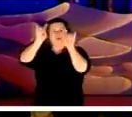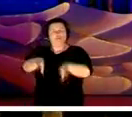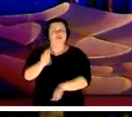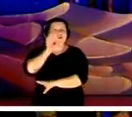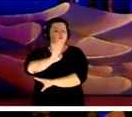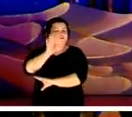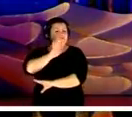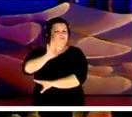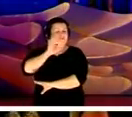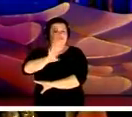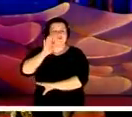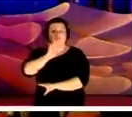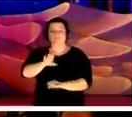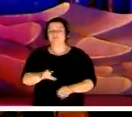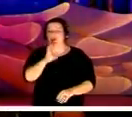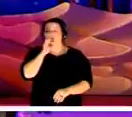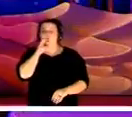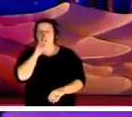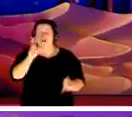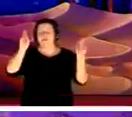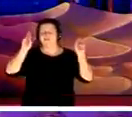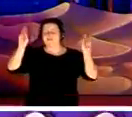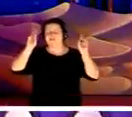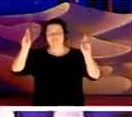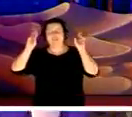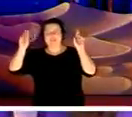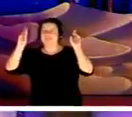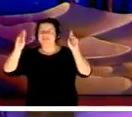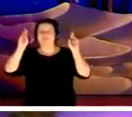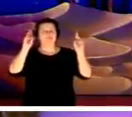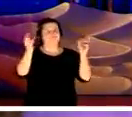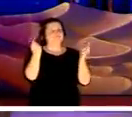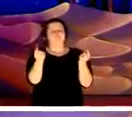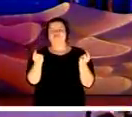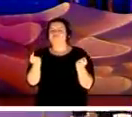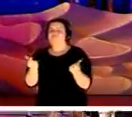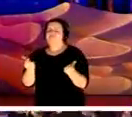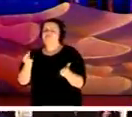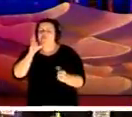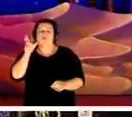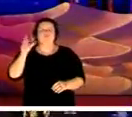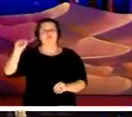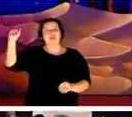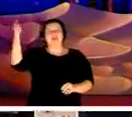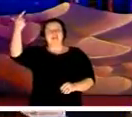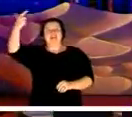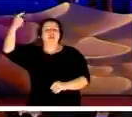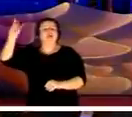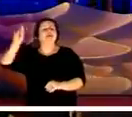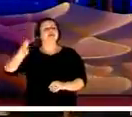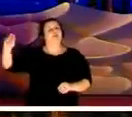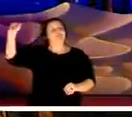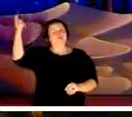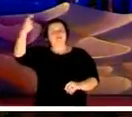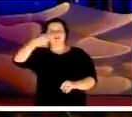corrupción. Ya me quedan pocas esperanzas, porque así lo quiere la razón. Quizás unas